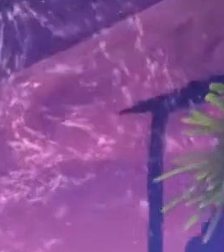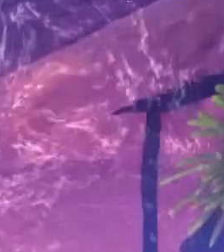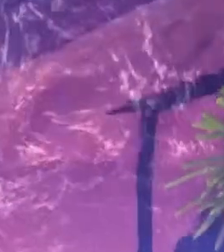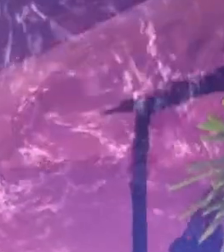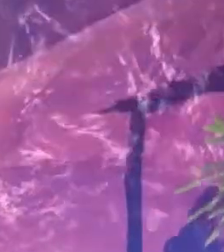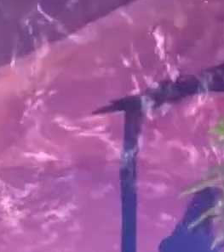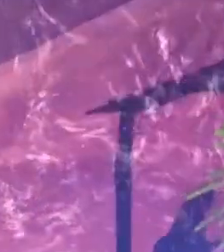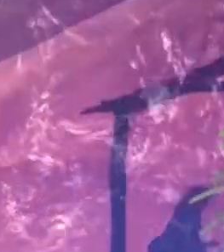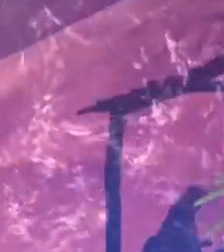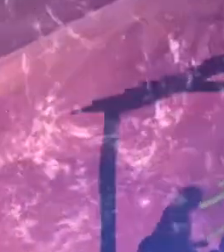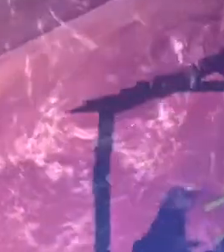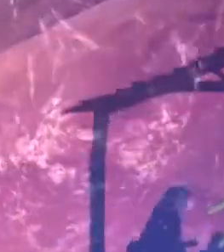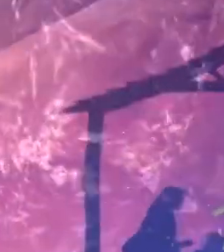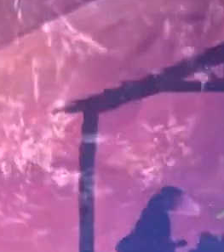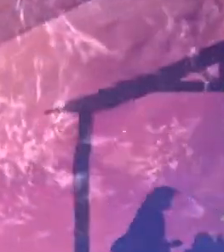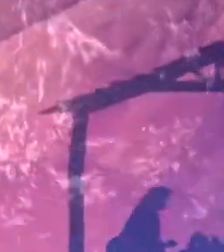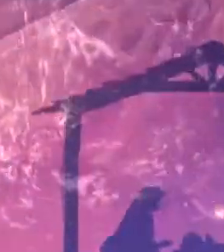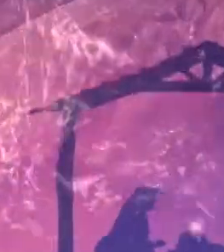duerme